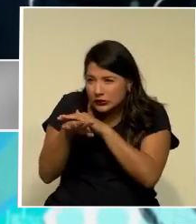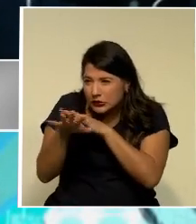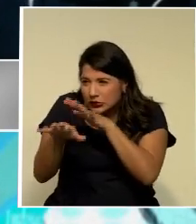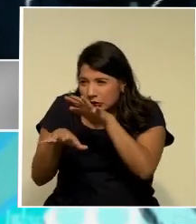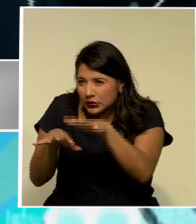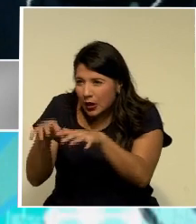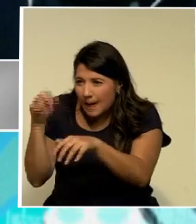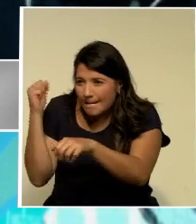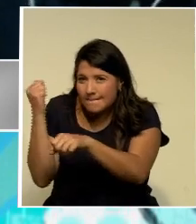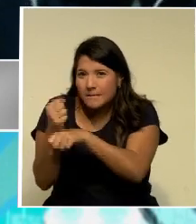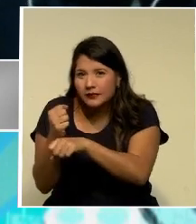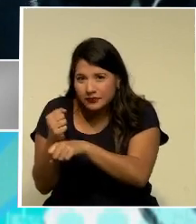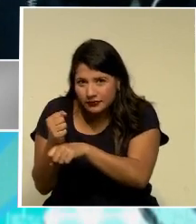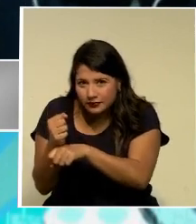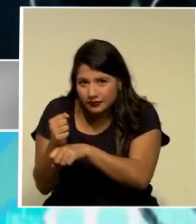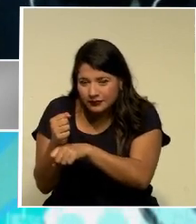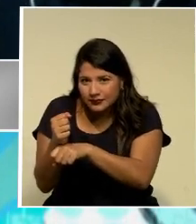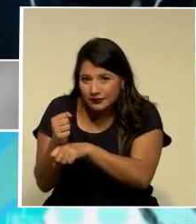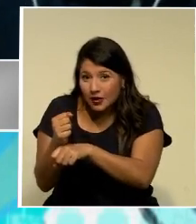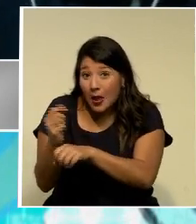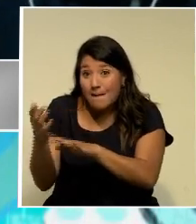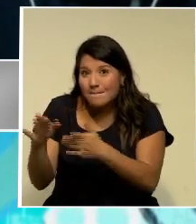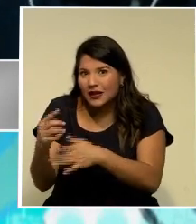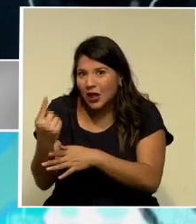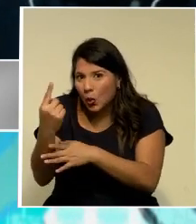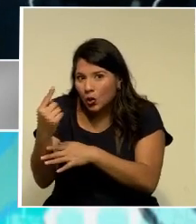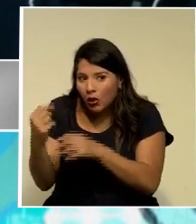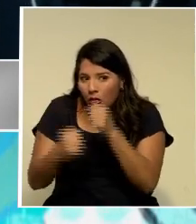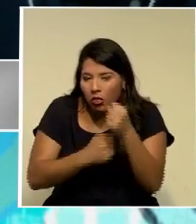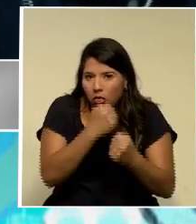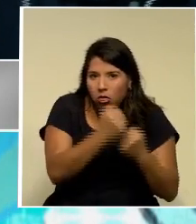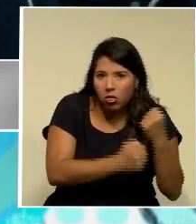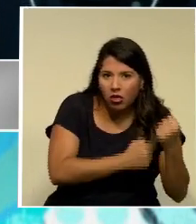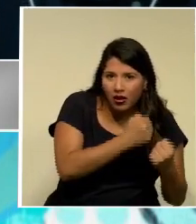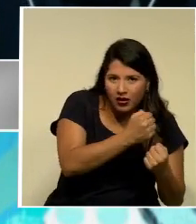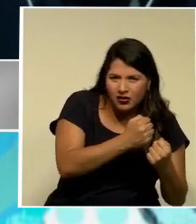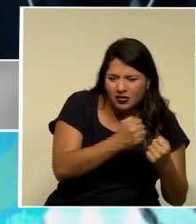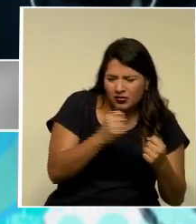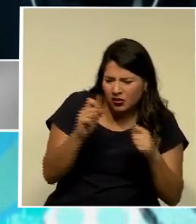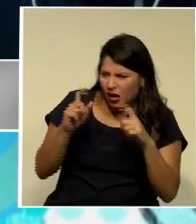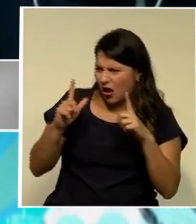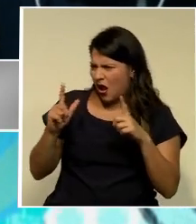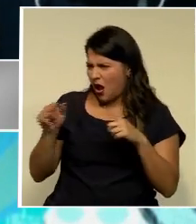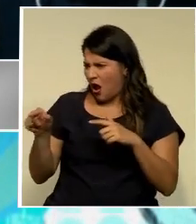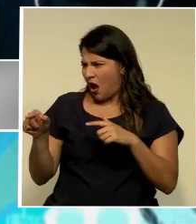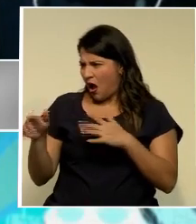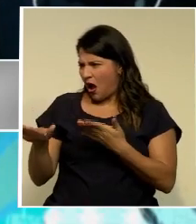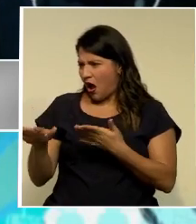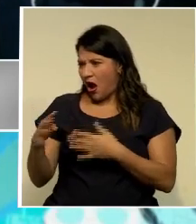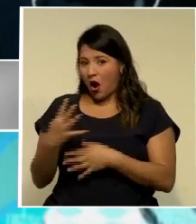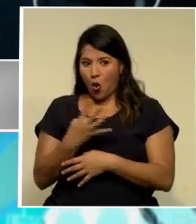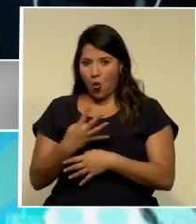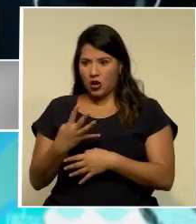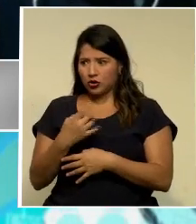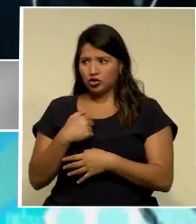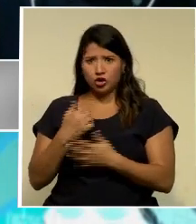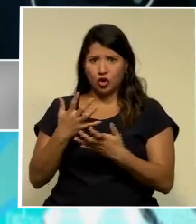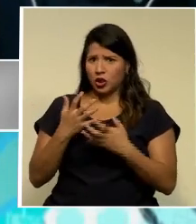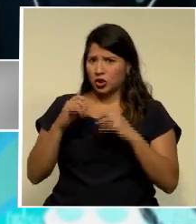la próxima noche yo no la quiero pasar aquí, no quiero ser yo el que ni me dé ni cuenta y me mate, ¿verdad? Sí,